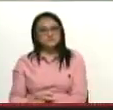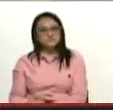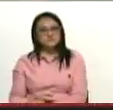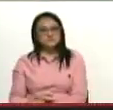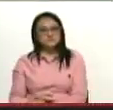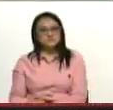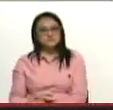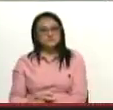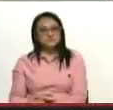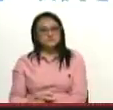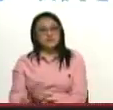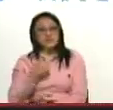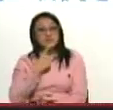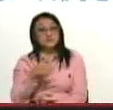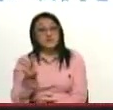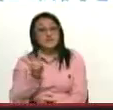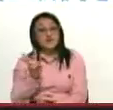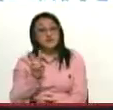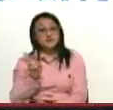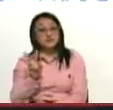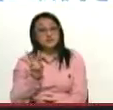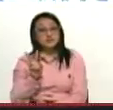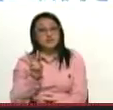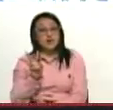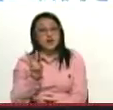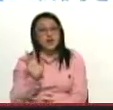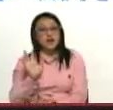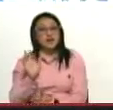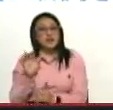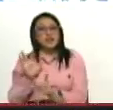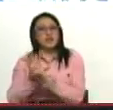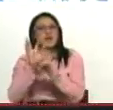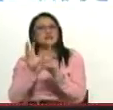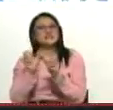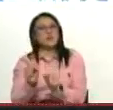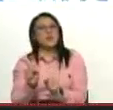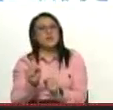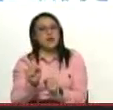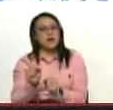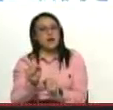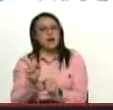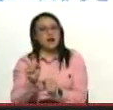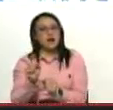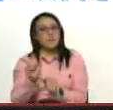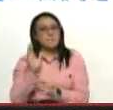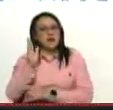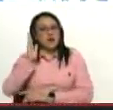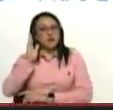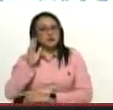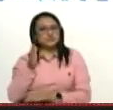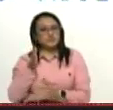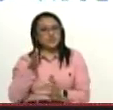que decía que Venezuela era una amenaza a la seguridad de los Estados Unidos